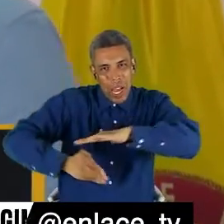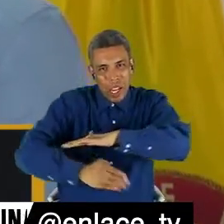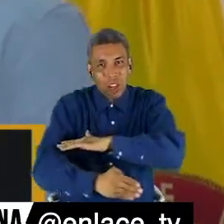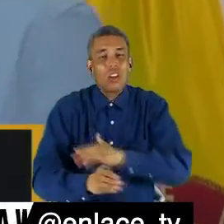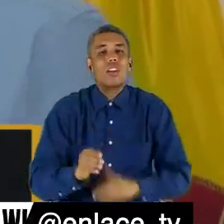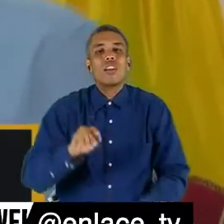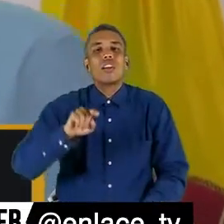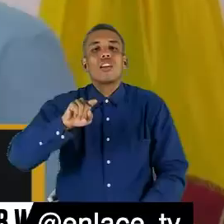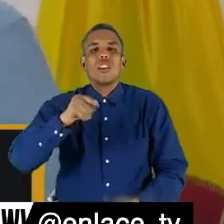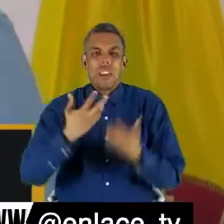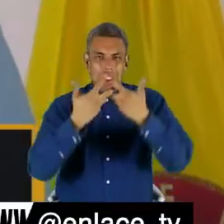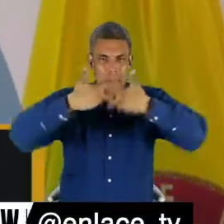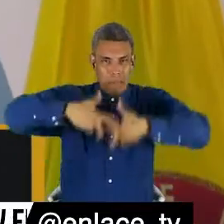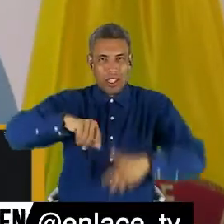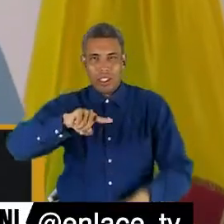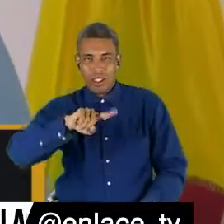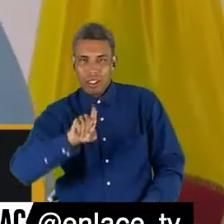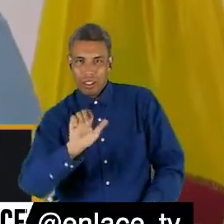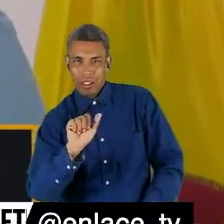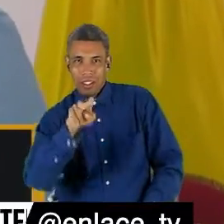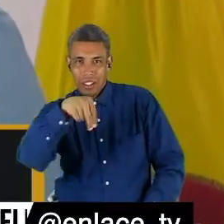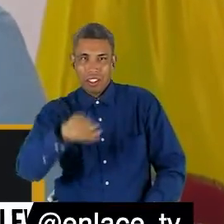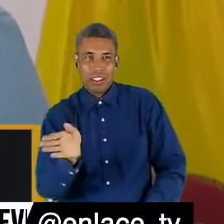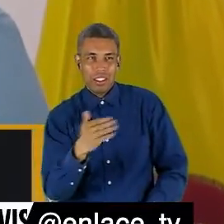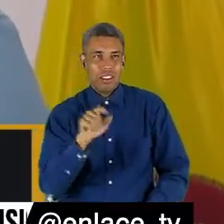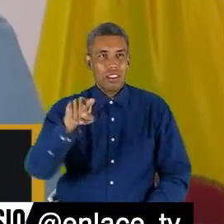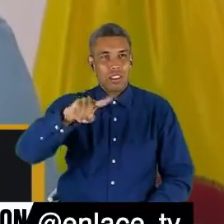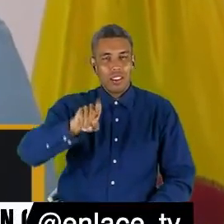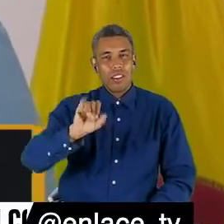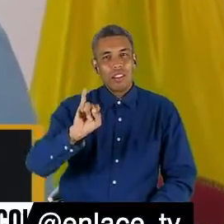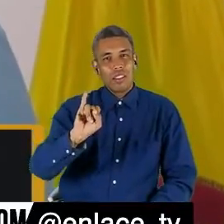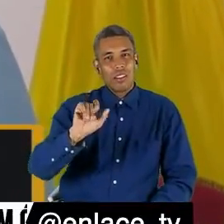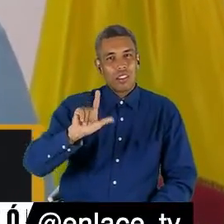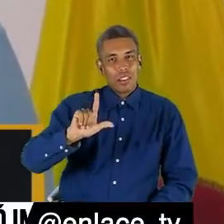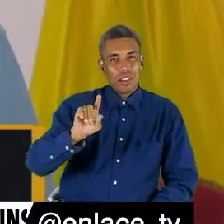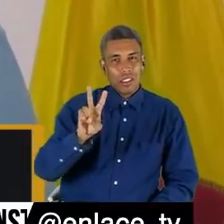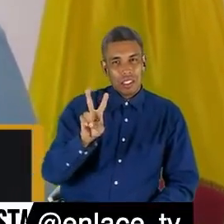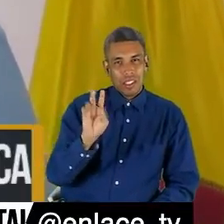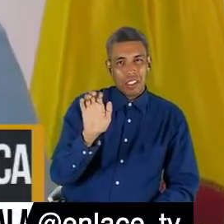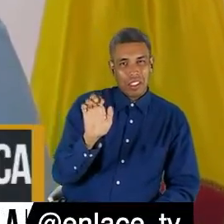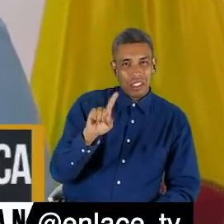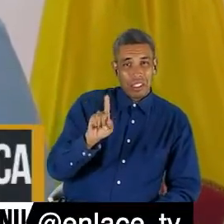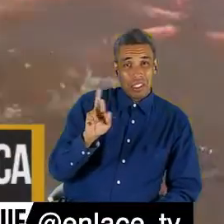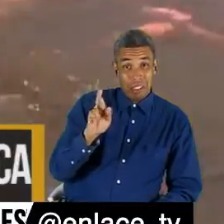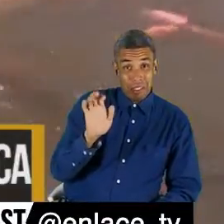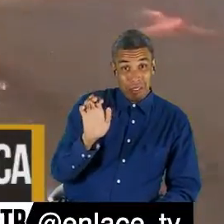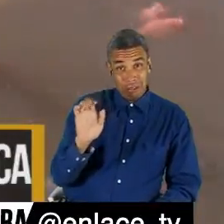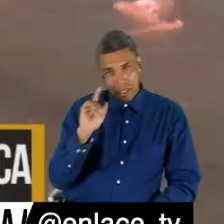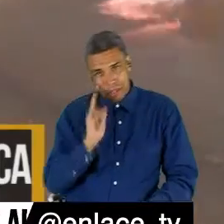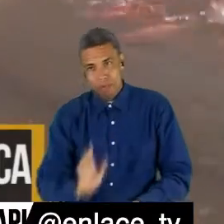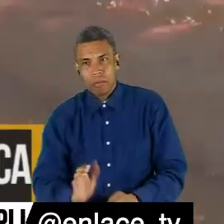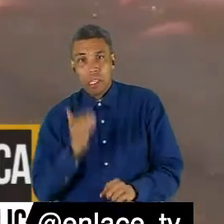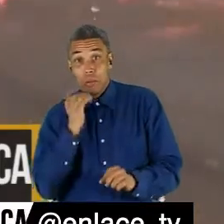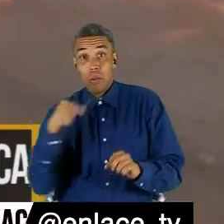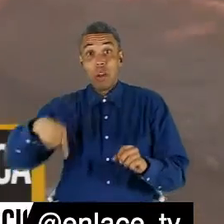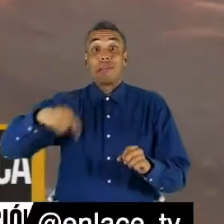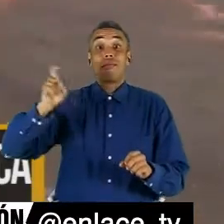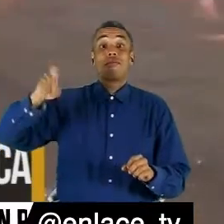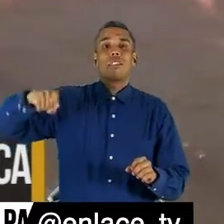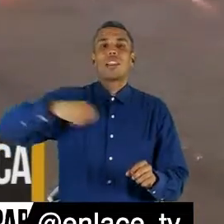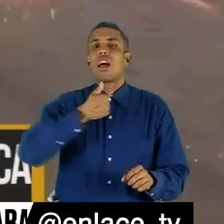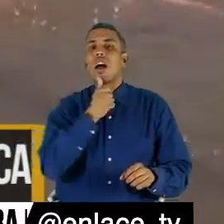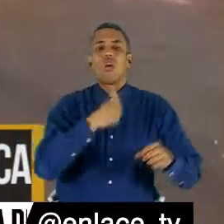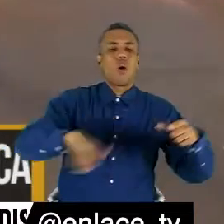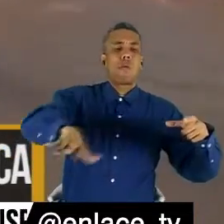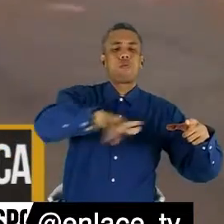repoblamiento mínimo de 4 cuerpos de agua ubicados en nuestro municipio, las ciénegas que tenemos presentes en la